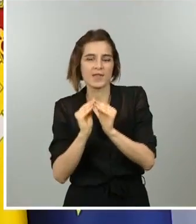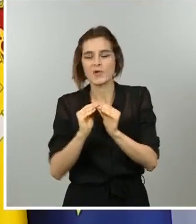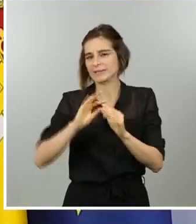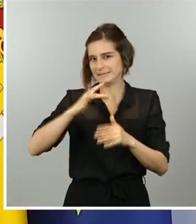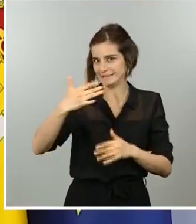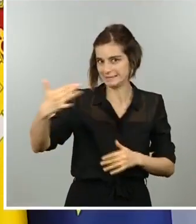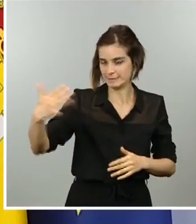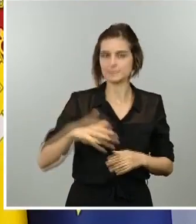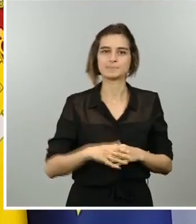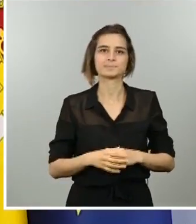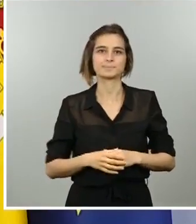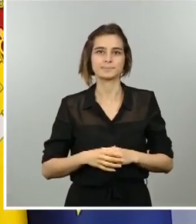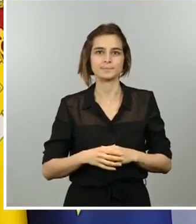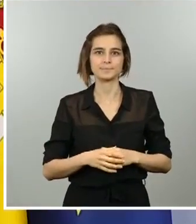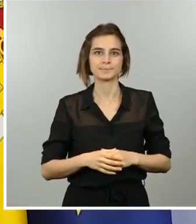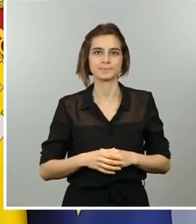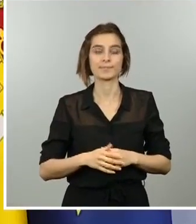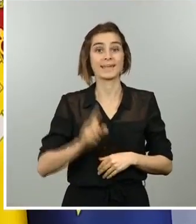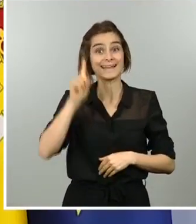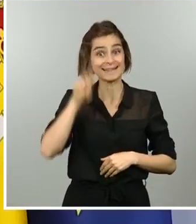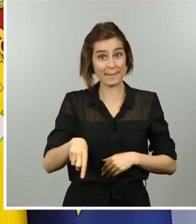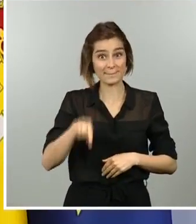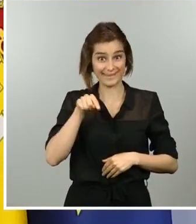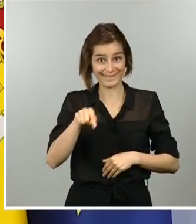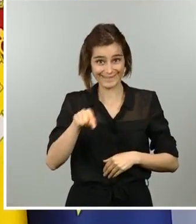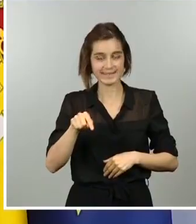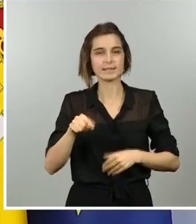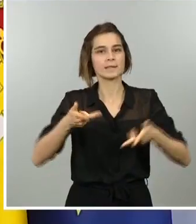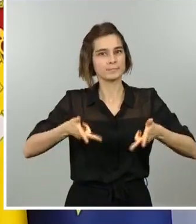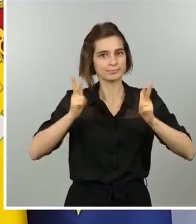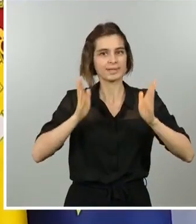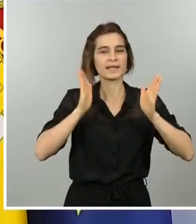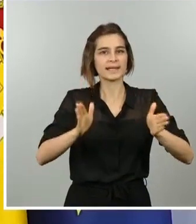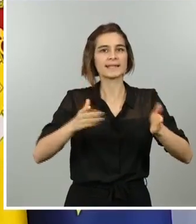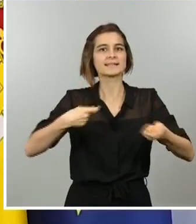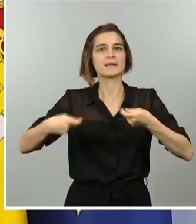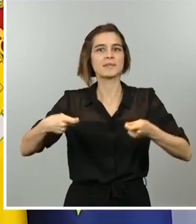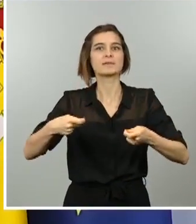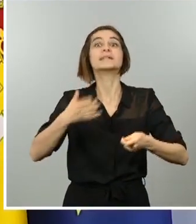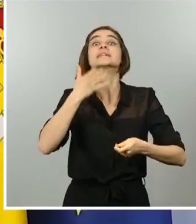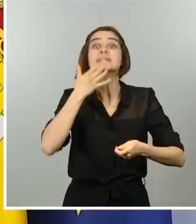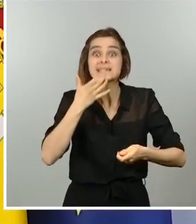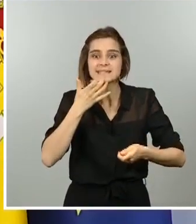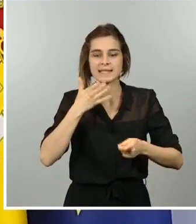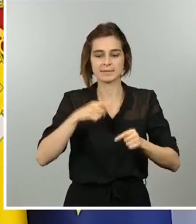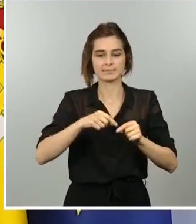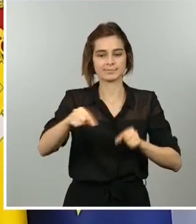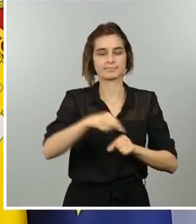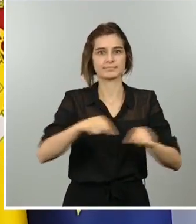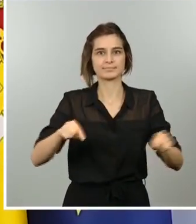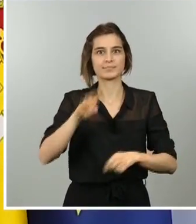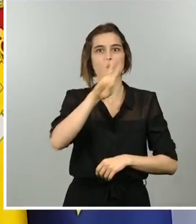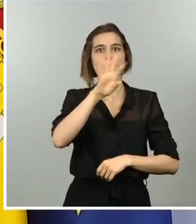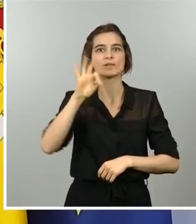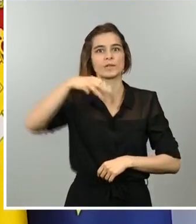este capítulo se pueden abrir todos estos establecimientos siempre y cuando tengan una superficie menor de 400 metros